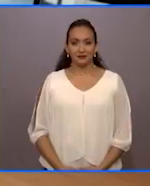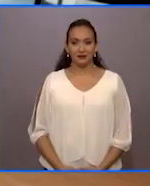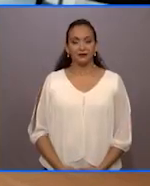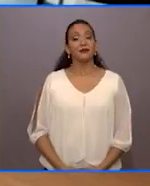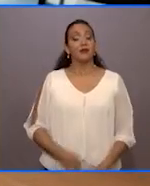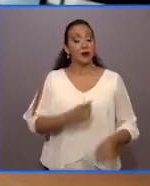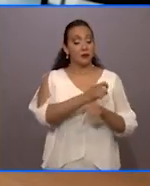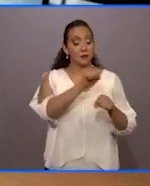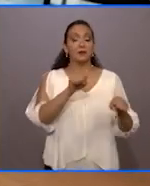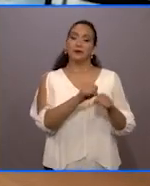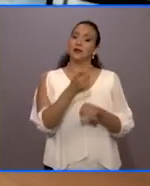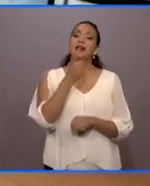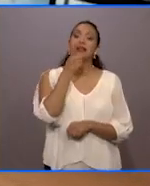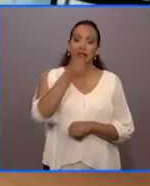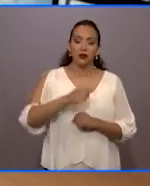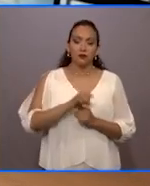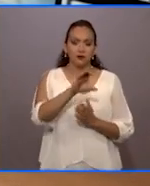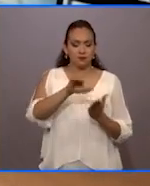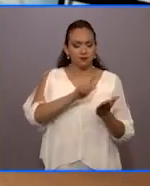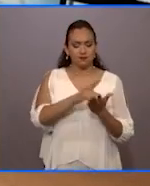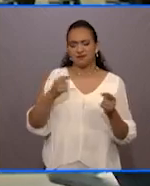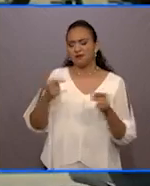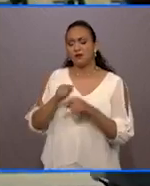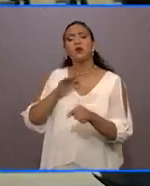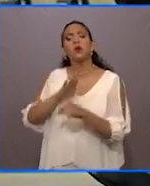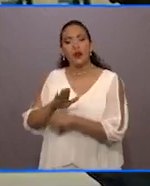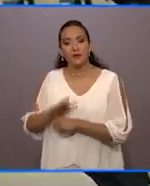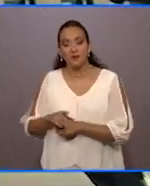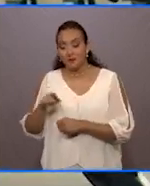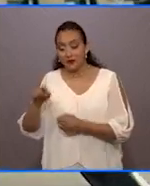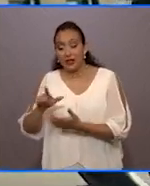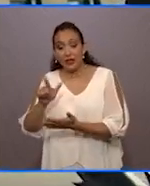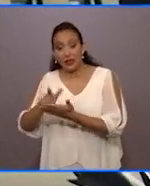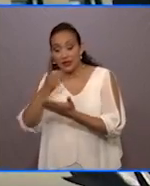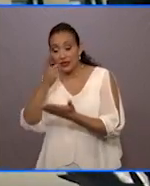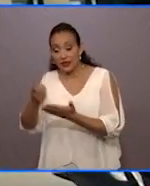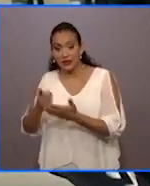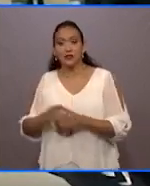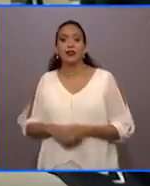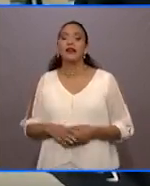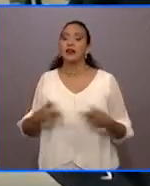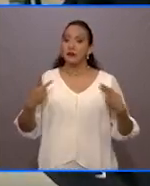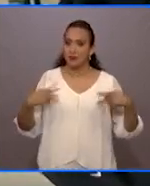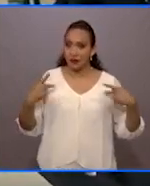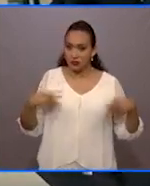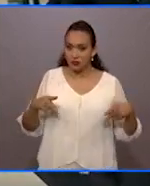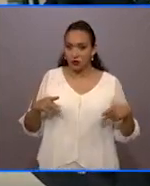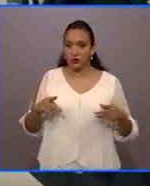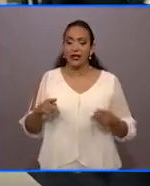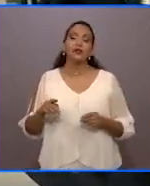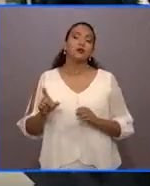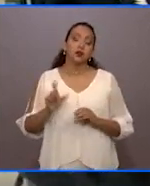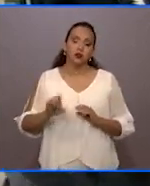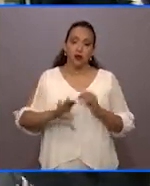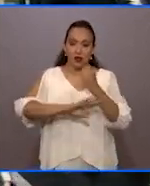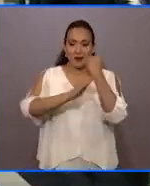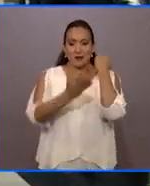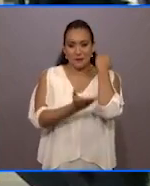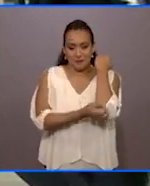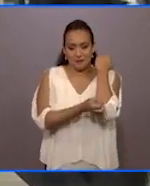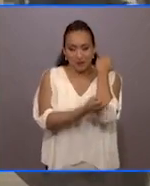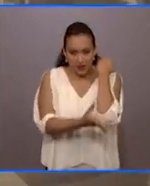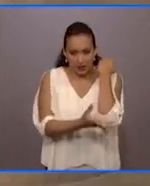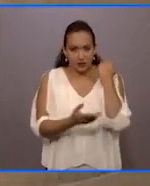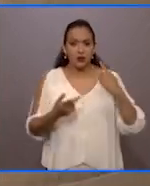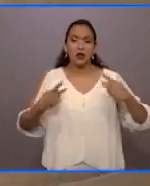La primera sala determinó que son inconstitucionales las disposiciones que permiten la interrupción no consentida de un embarazo en mujeres